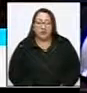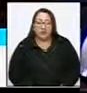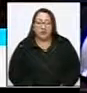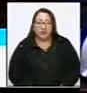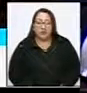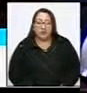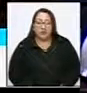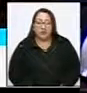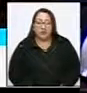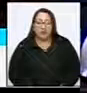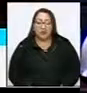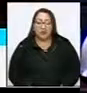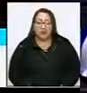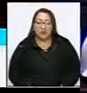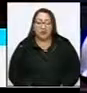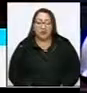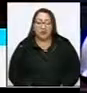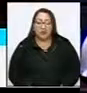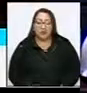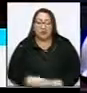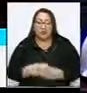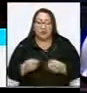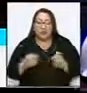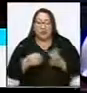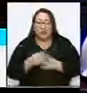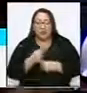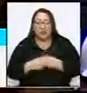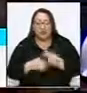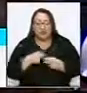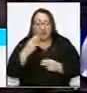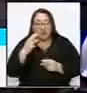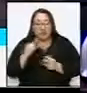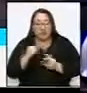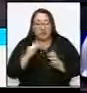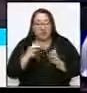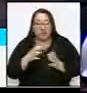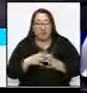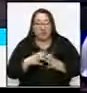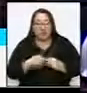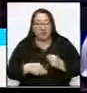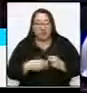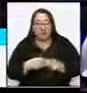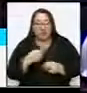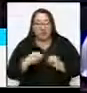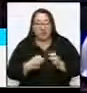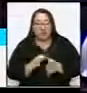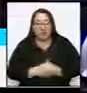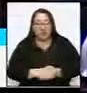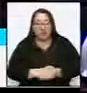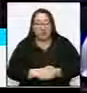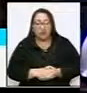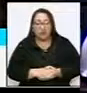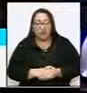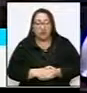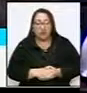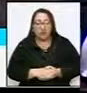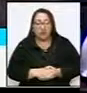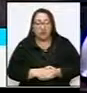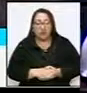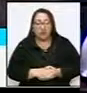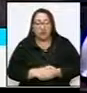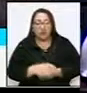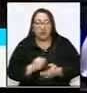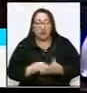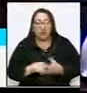es el Consejo Nacional de la Magistratura, ahora sustituido por la Junta Nacional de Justicia, como es el